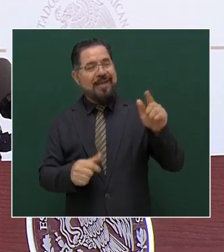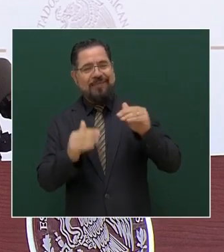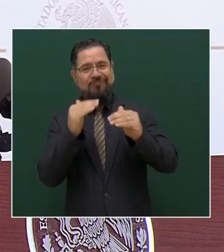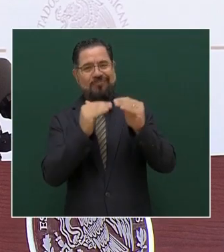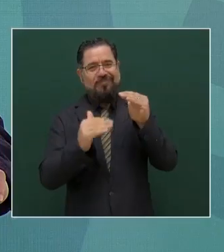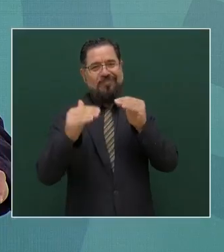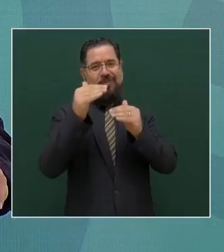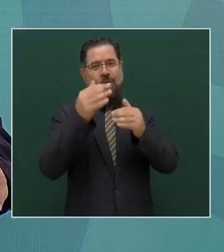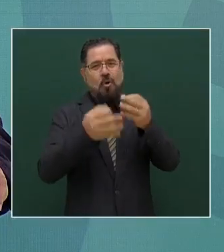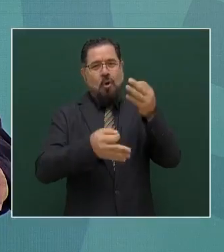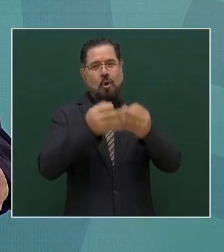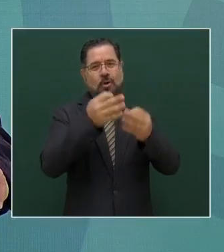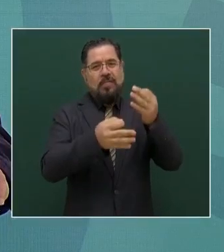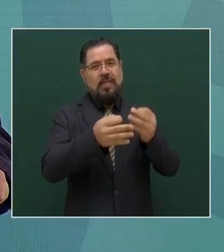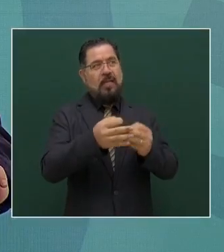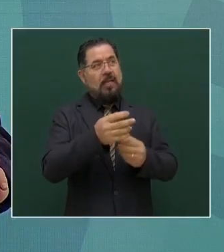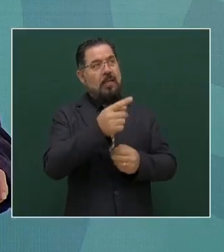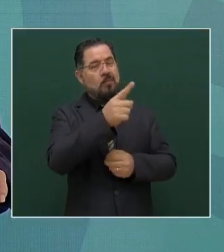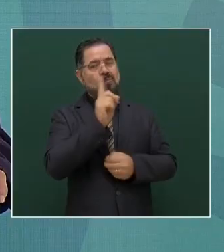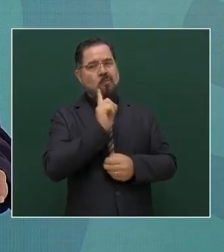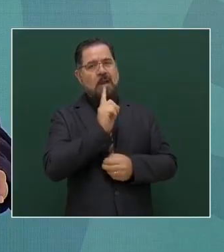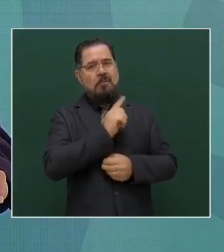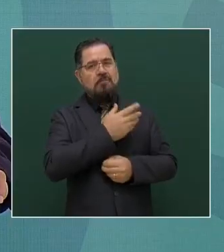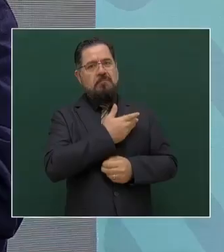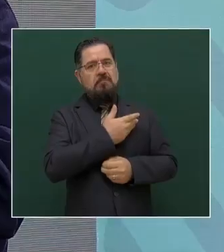de Justicia diciéndome que sí,